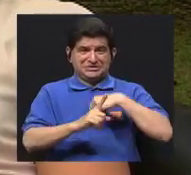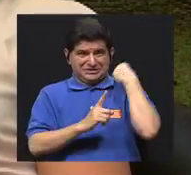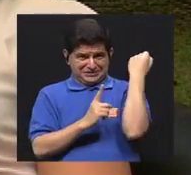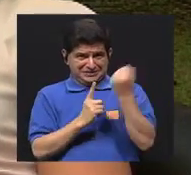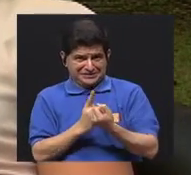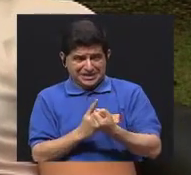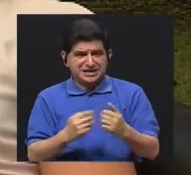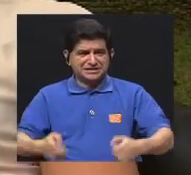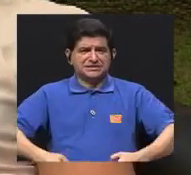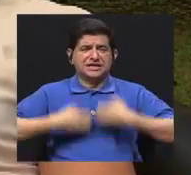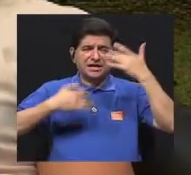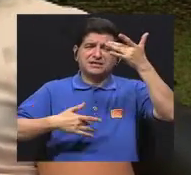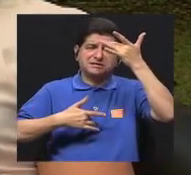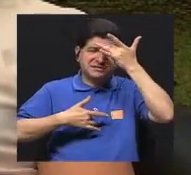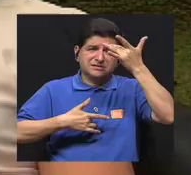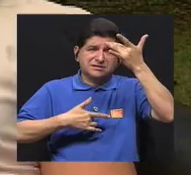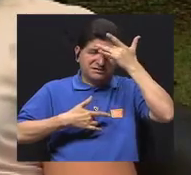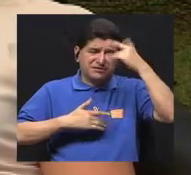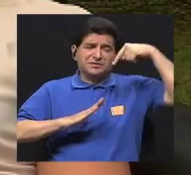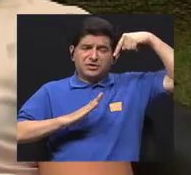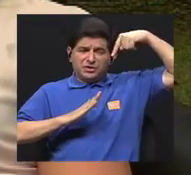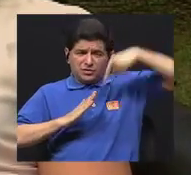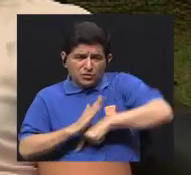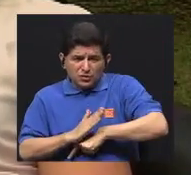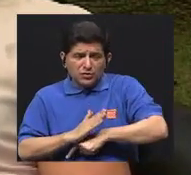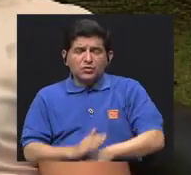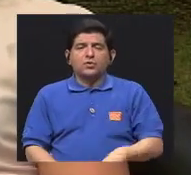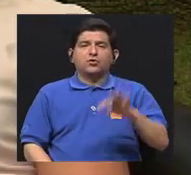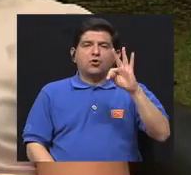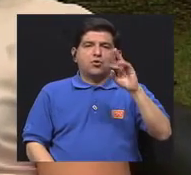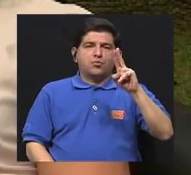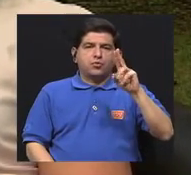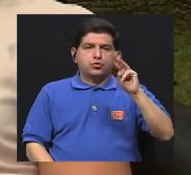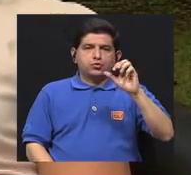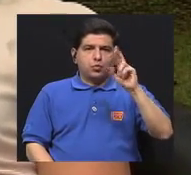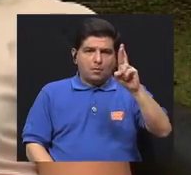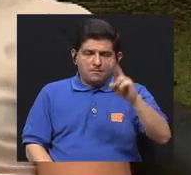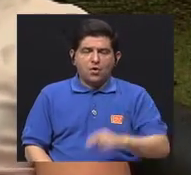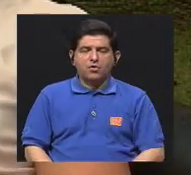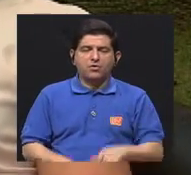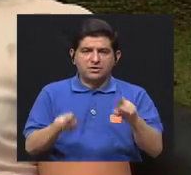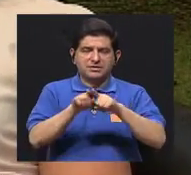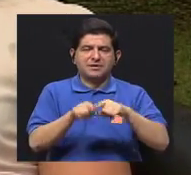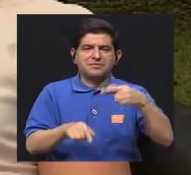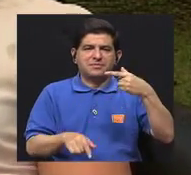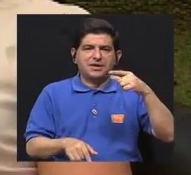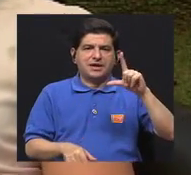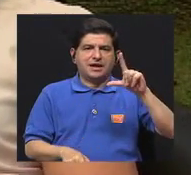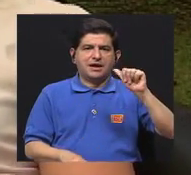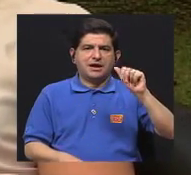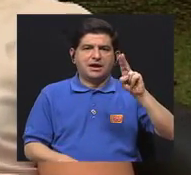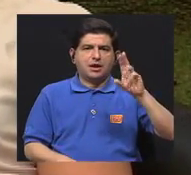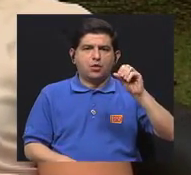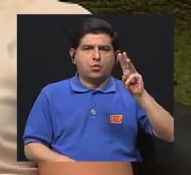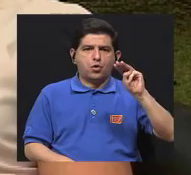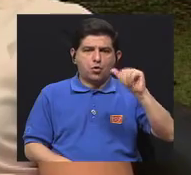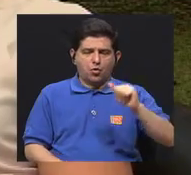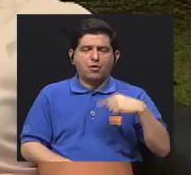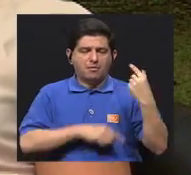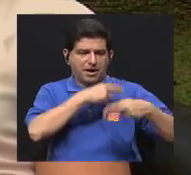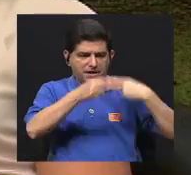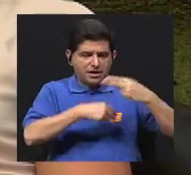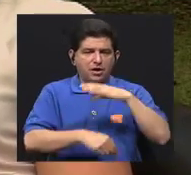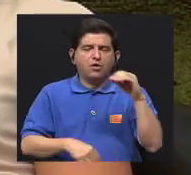cosas, pues existen enfermedades realmente serias, como los tumores oculares, el glaucoma congénito o las cataratas